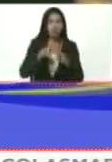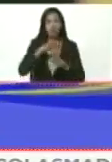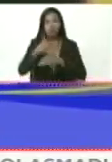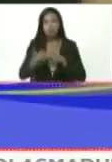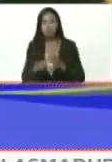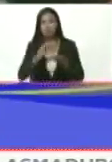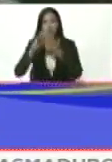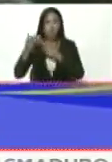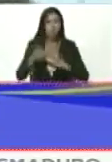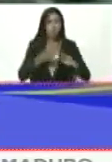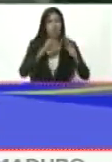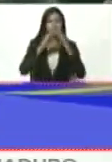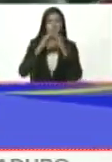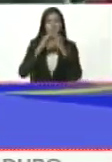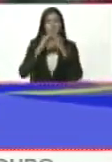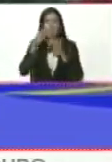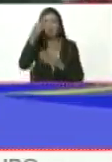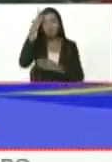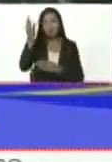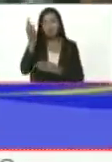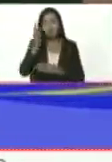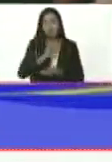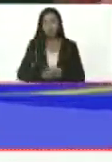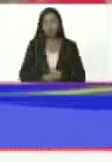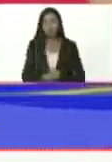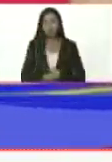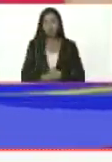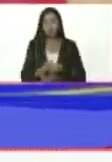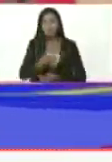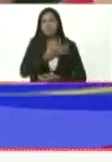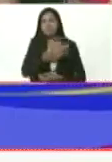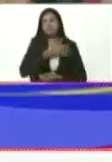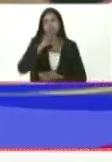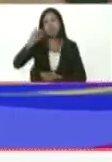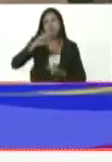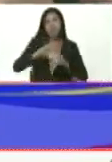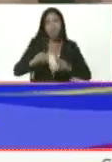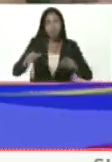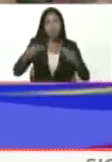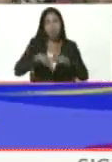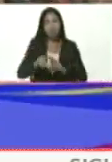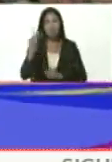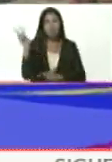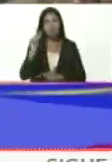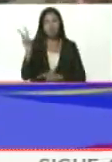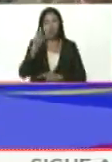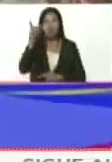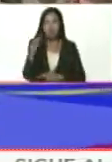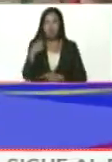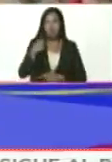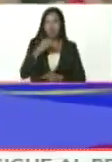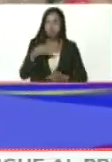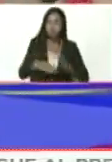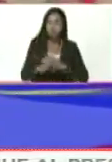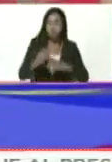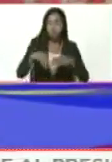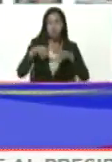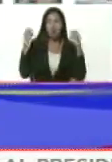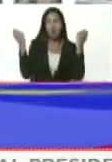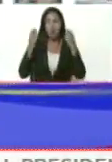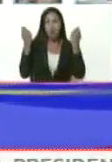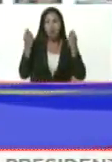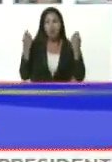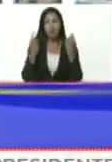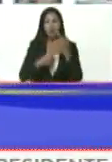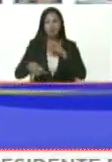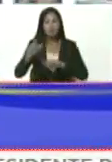de las comunas, de los consejos comunales, del socialismo territorial venezolano. Y aquí vengo a esta jornada con ese